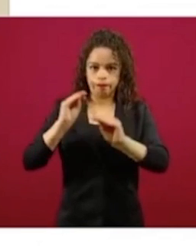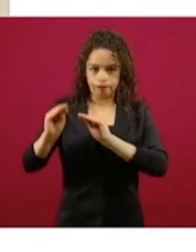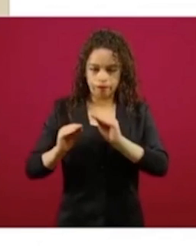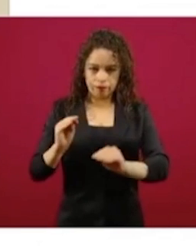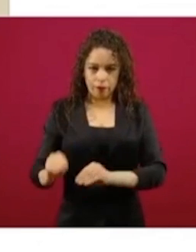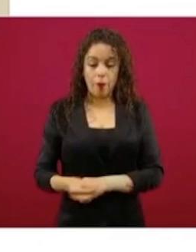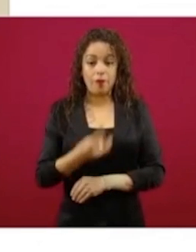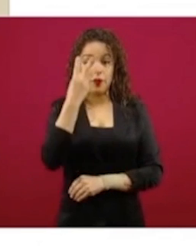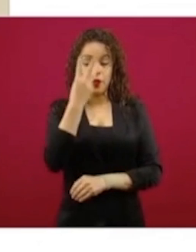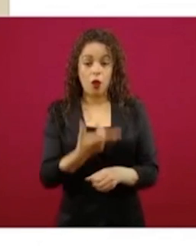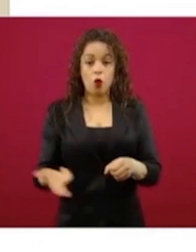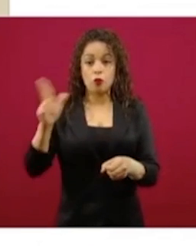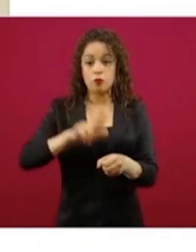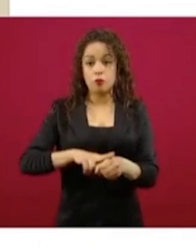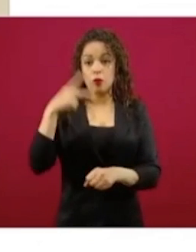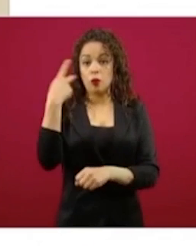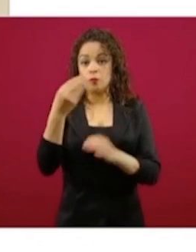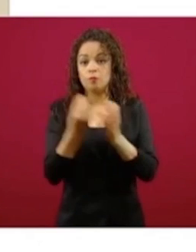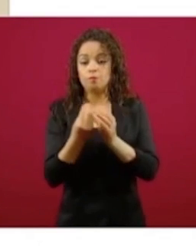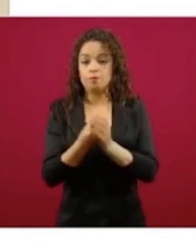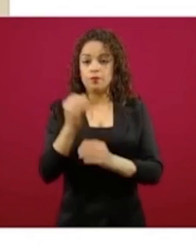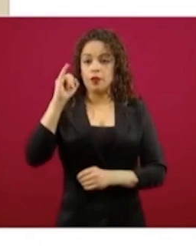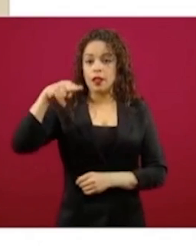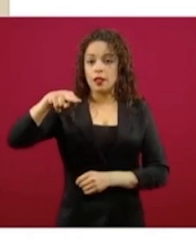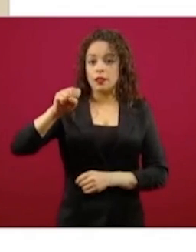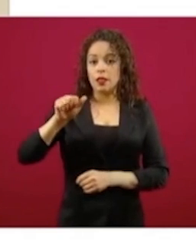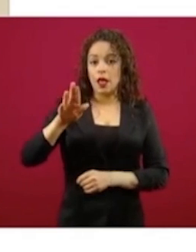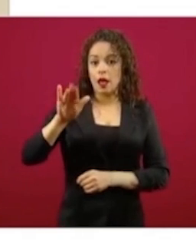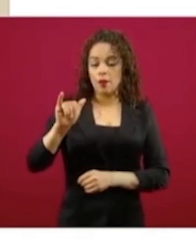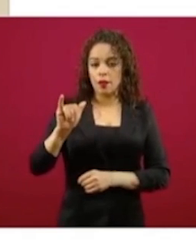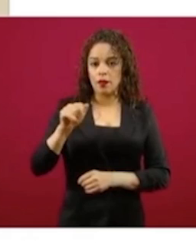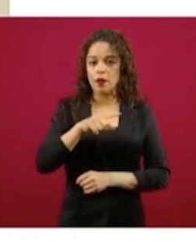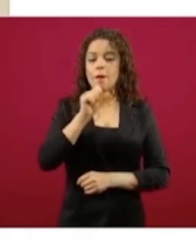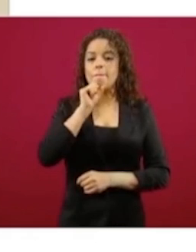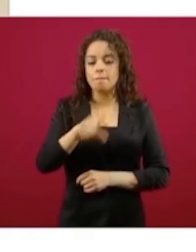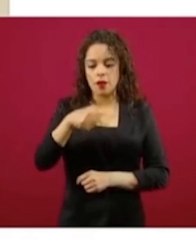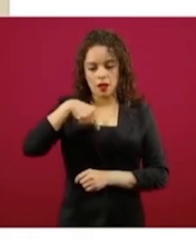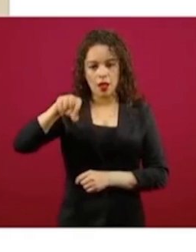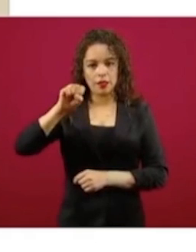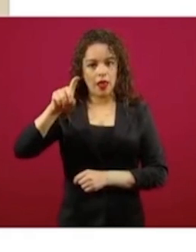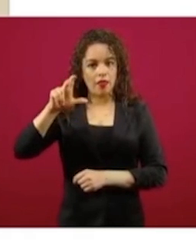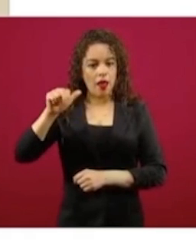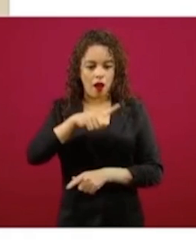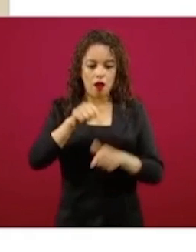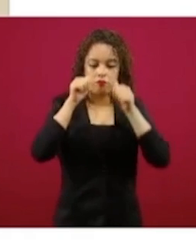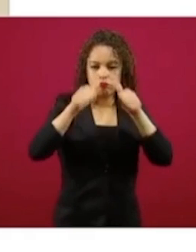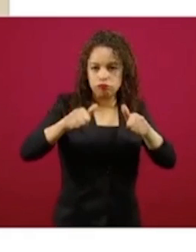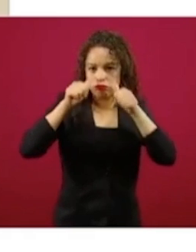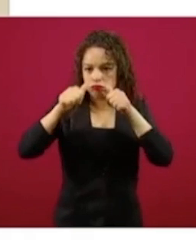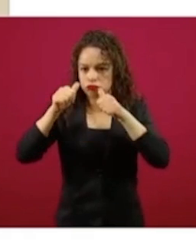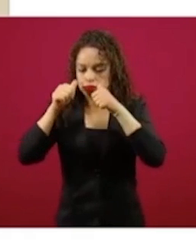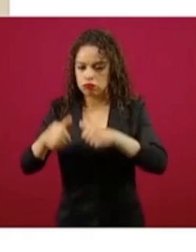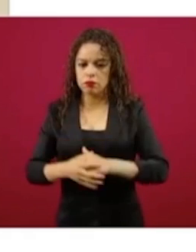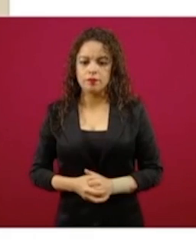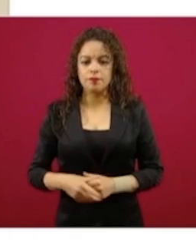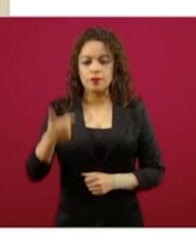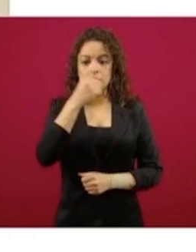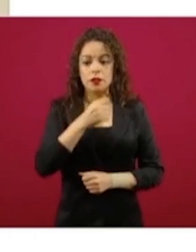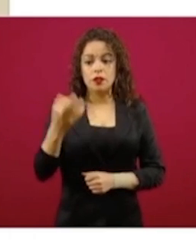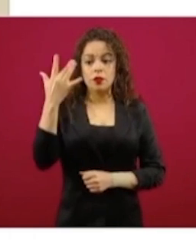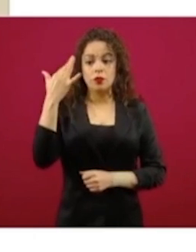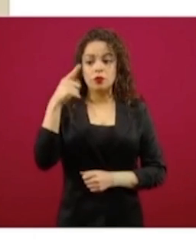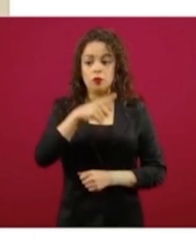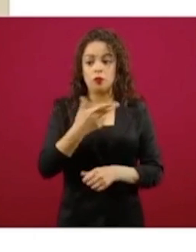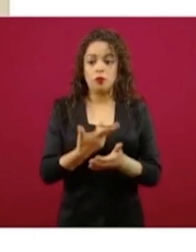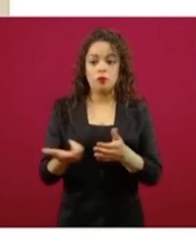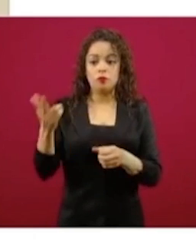hospitales del Insabi operados por nosotros. Tenemos un total de camas de 150 de hospitalización, las